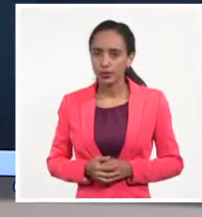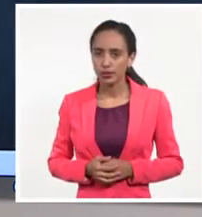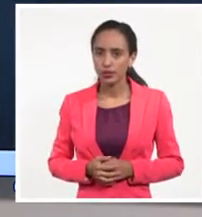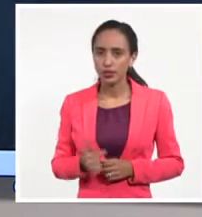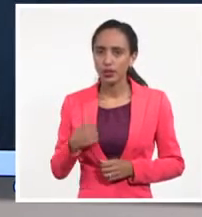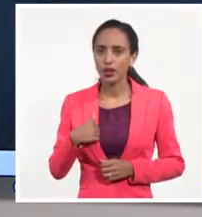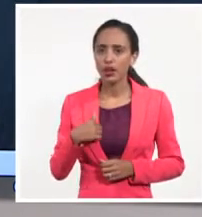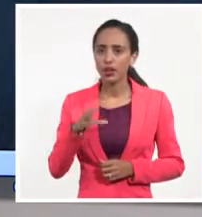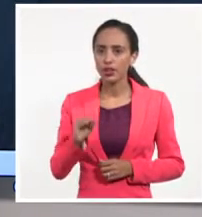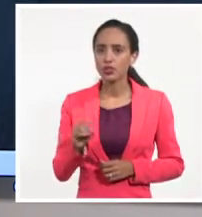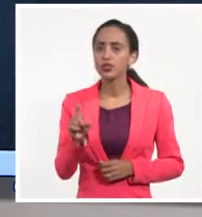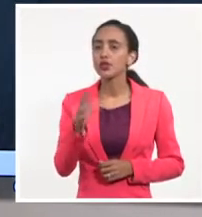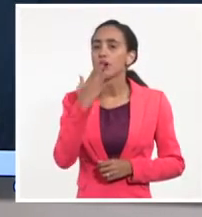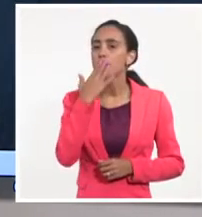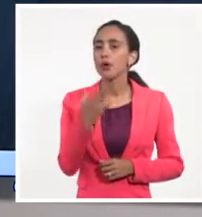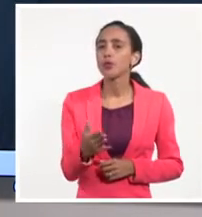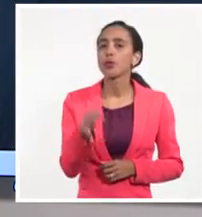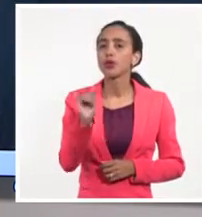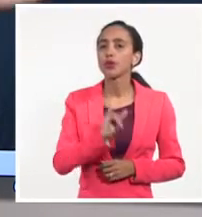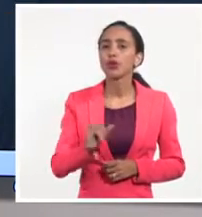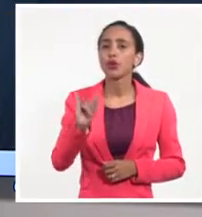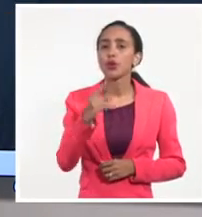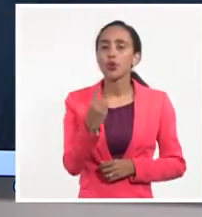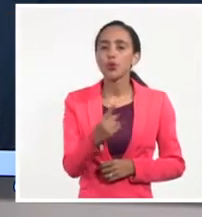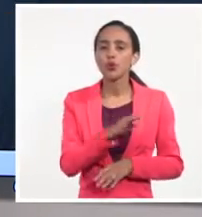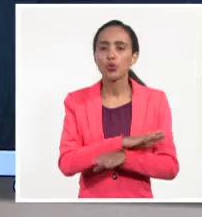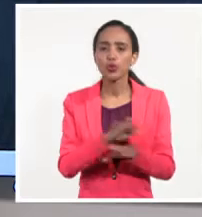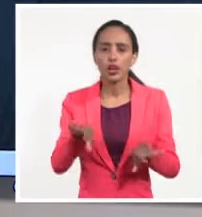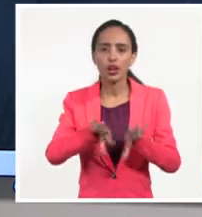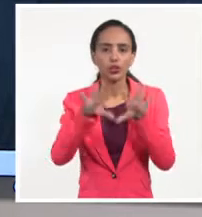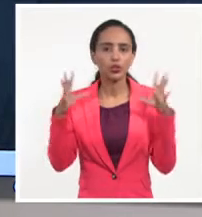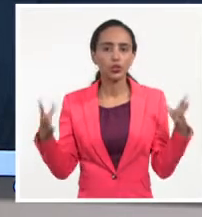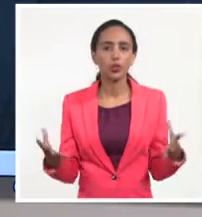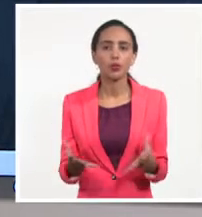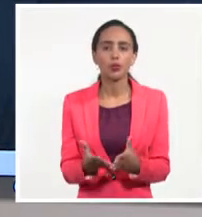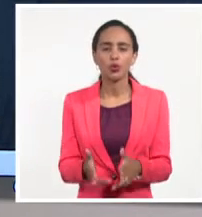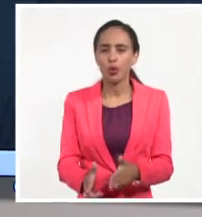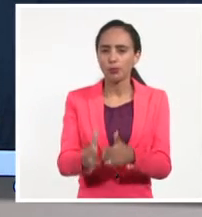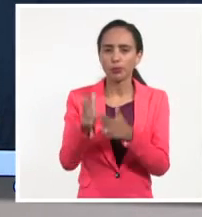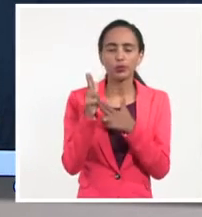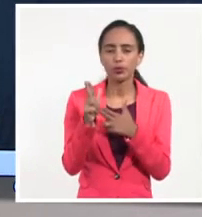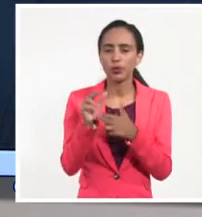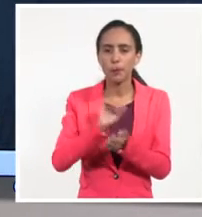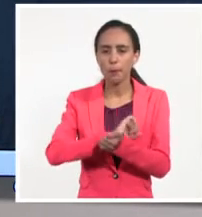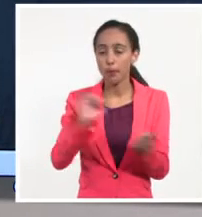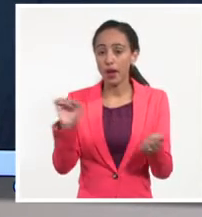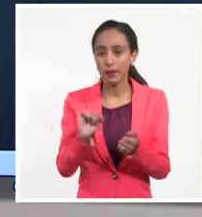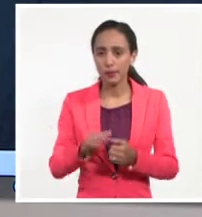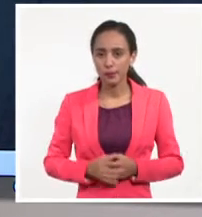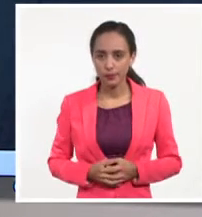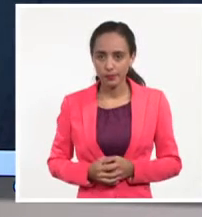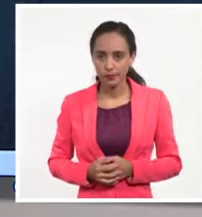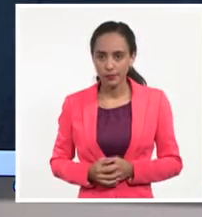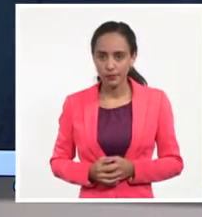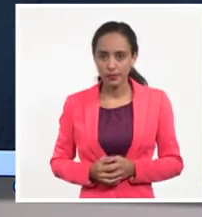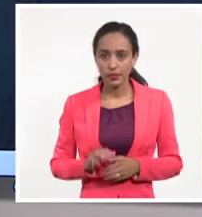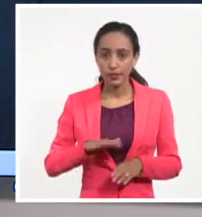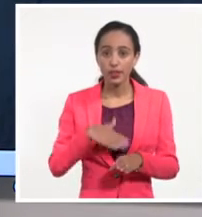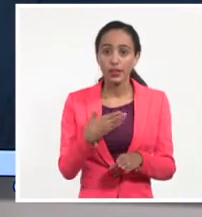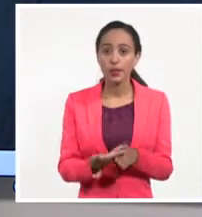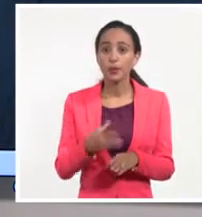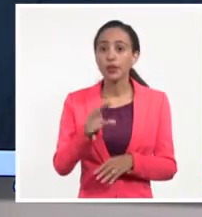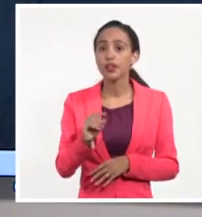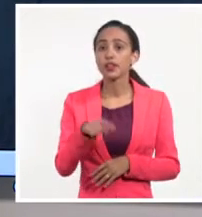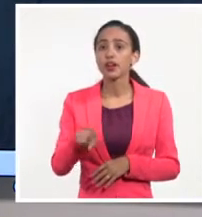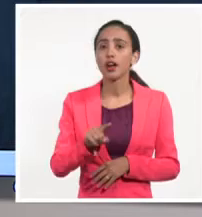cito, es bueno, un tiro solo mata a todo el mundo o una granadita, para luego negar que sus palabras